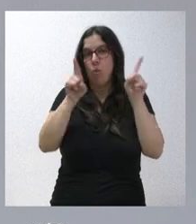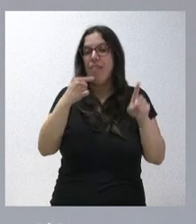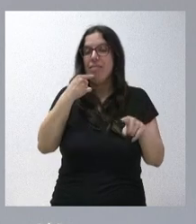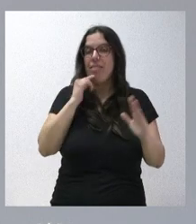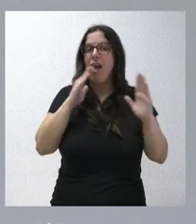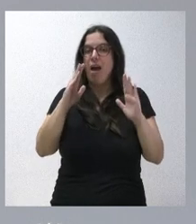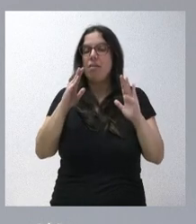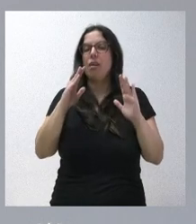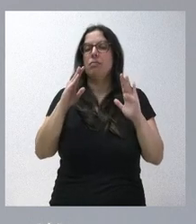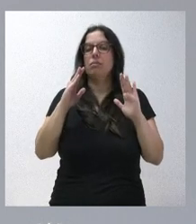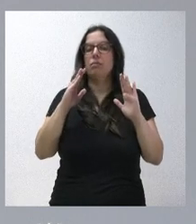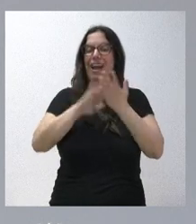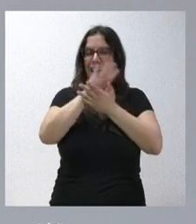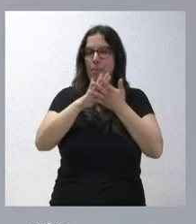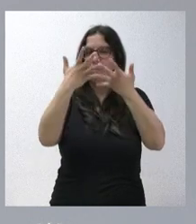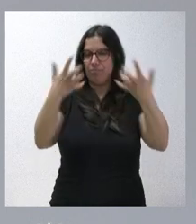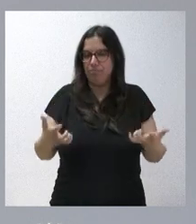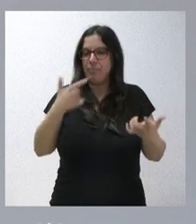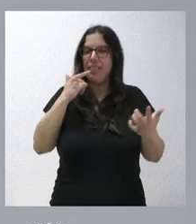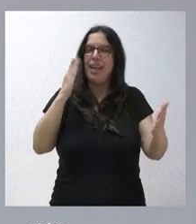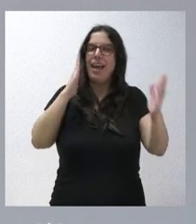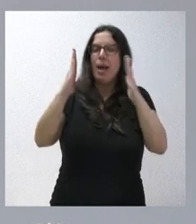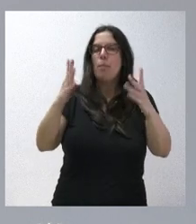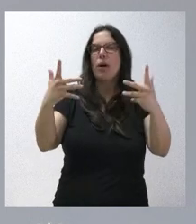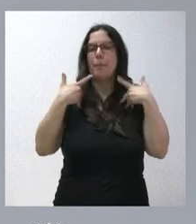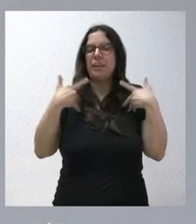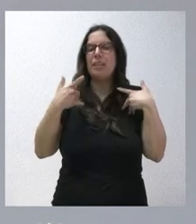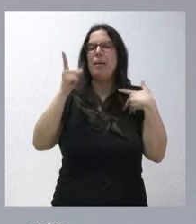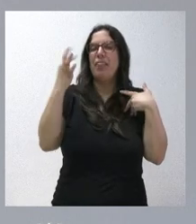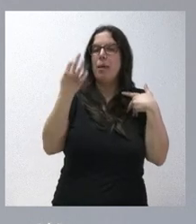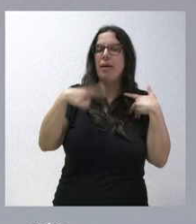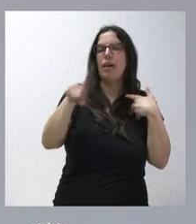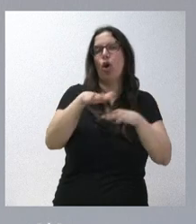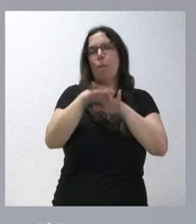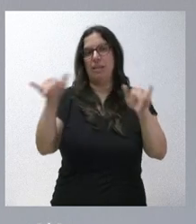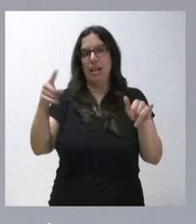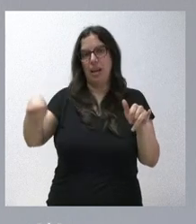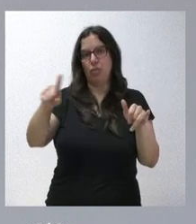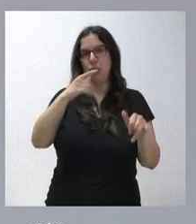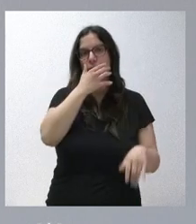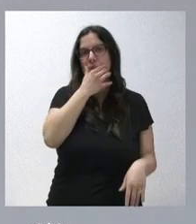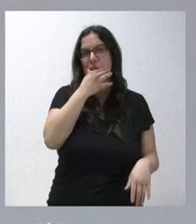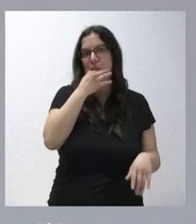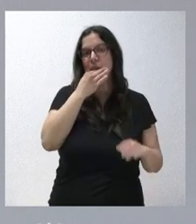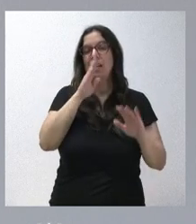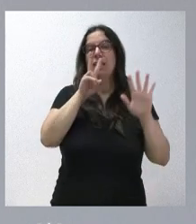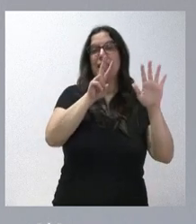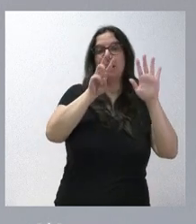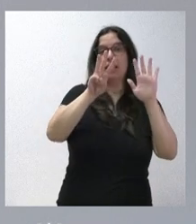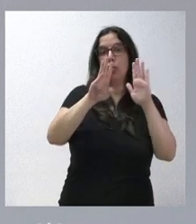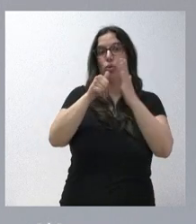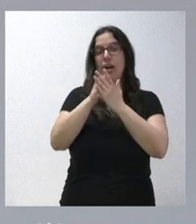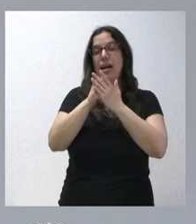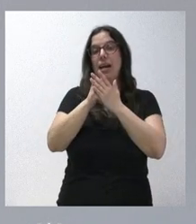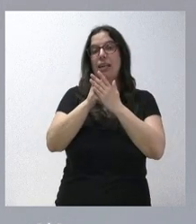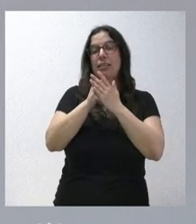víctimas y donde se habla de resarcimiento de esas víctimas periodo 78 31